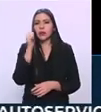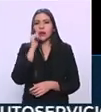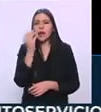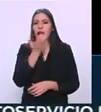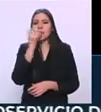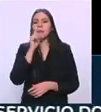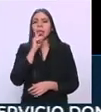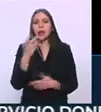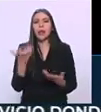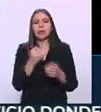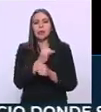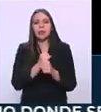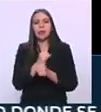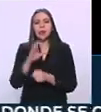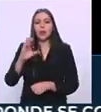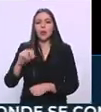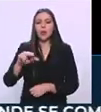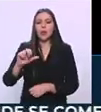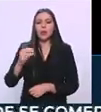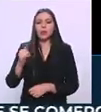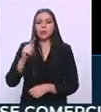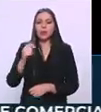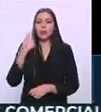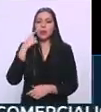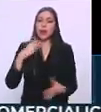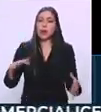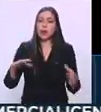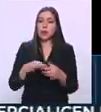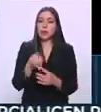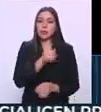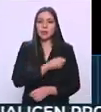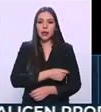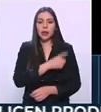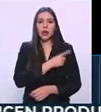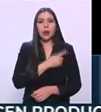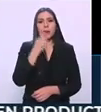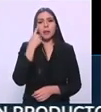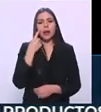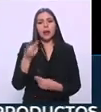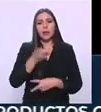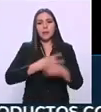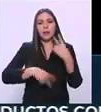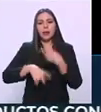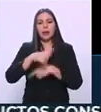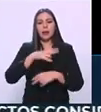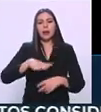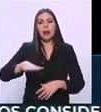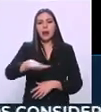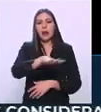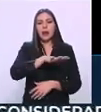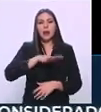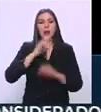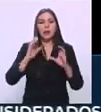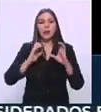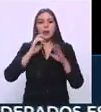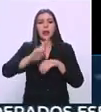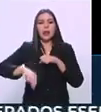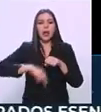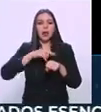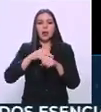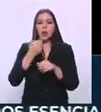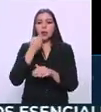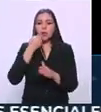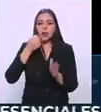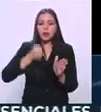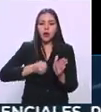a la salud en esta visión de promover una agroecología, una producción de